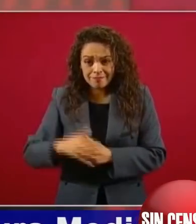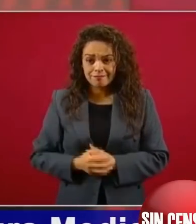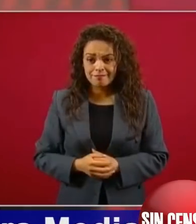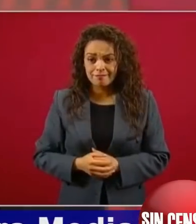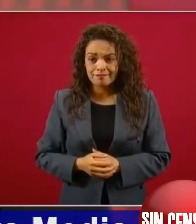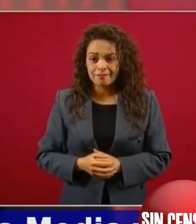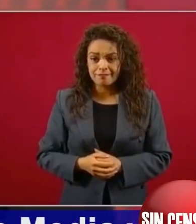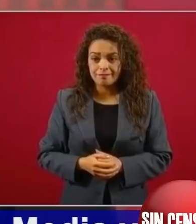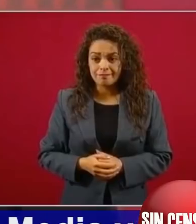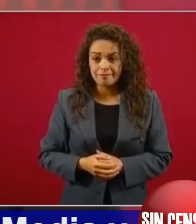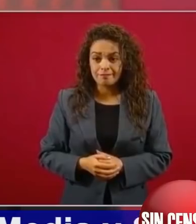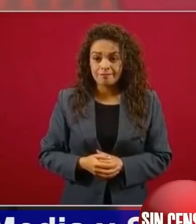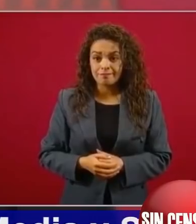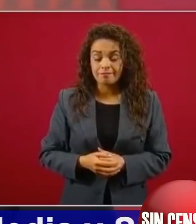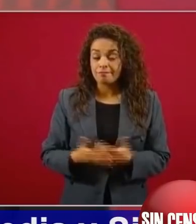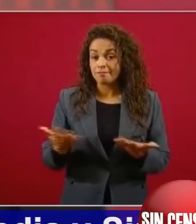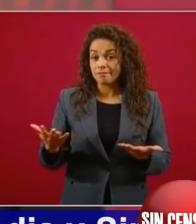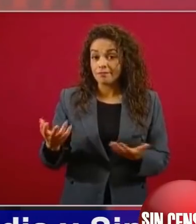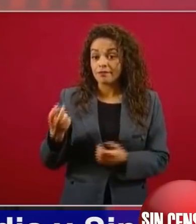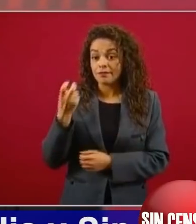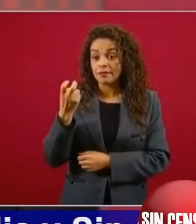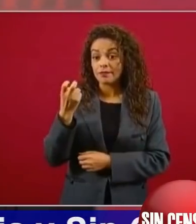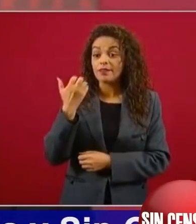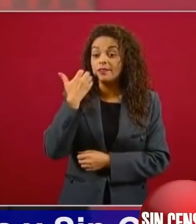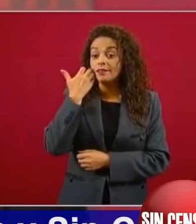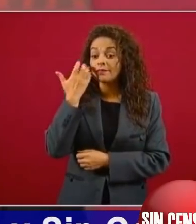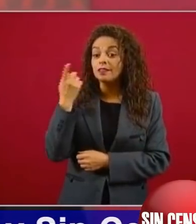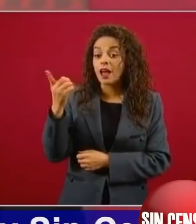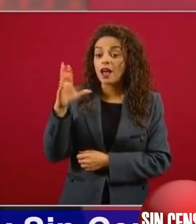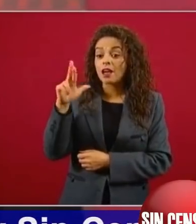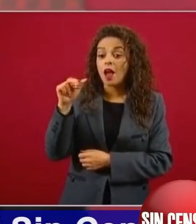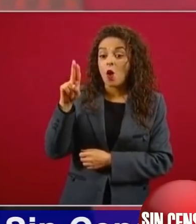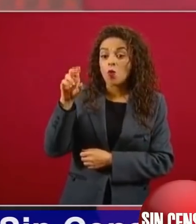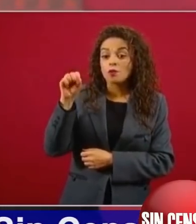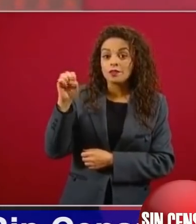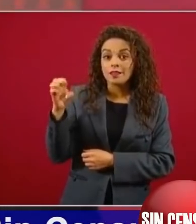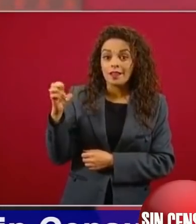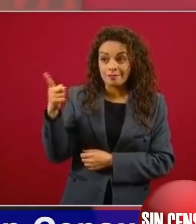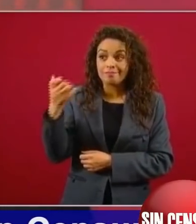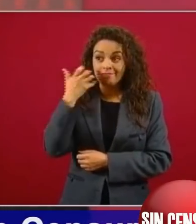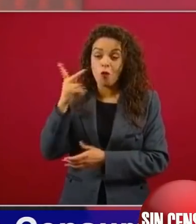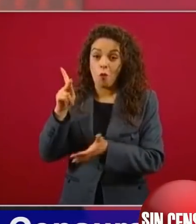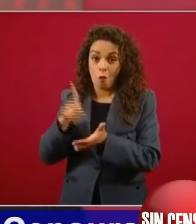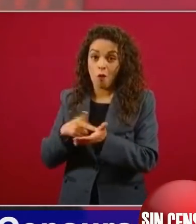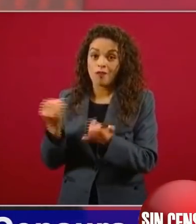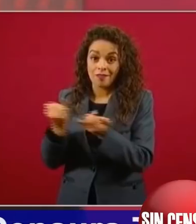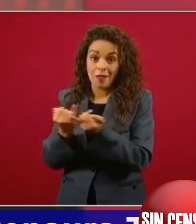que por cierto eso es lo que quiere Krause y Aguilar Camín, que regrese,